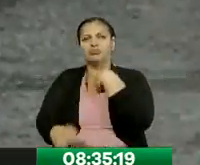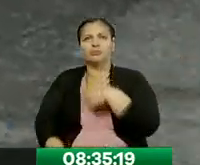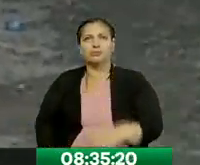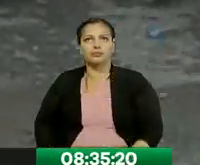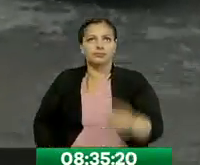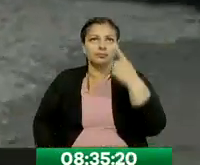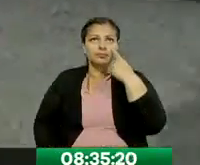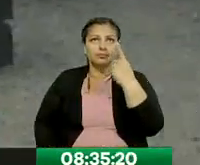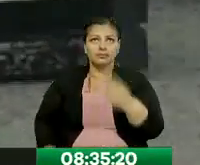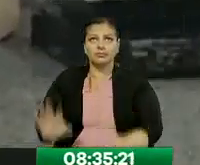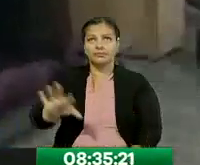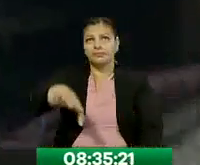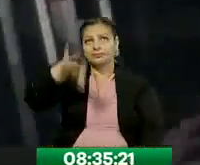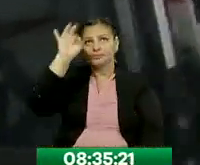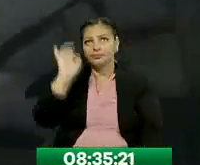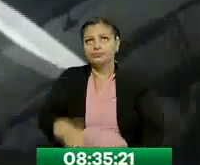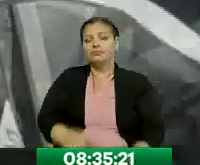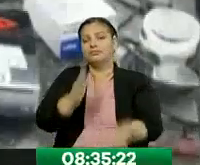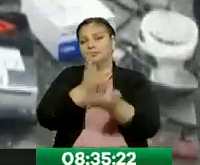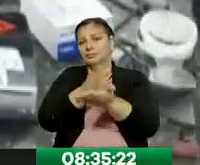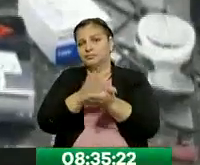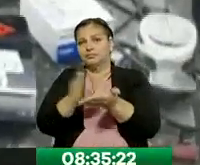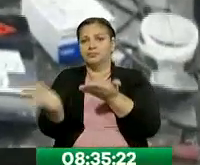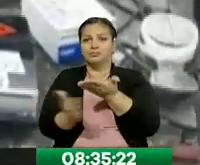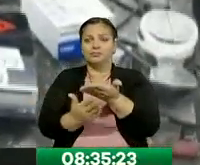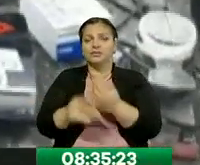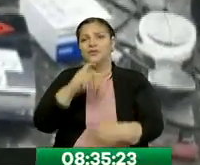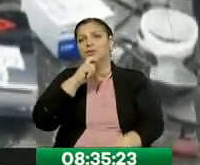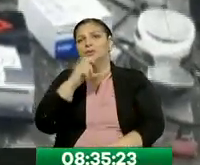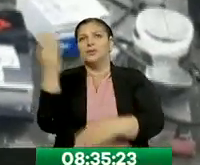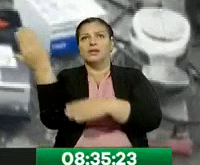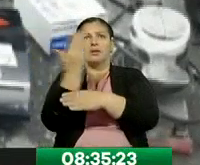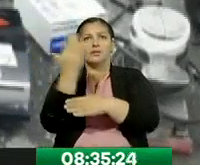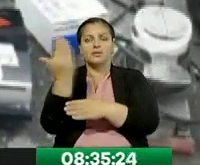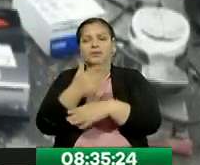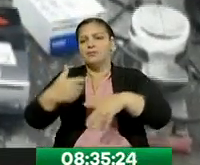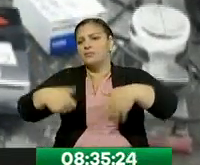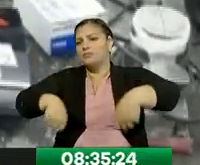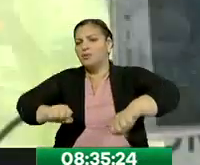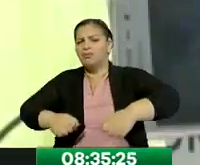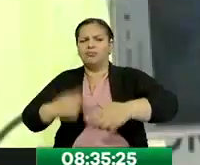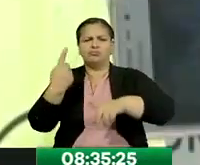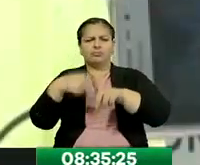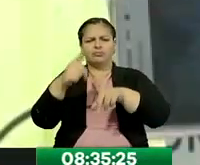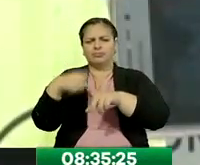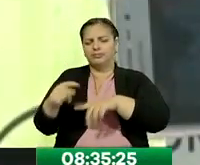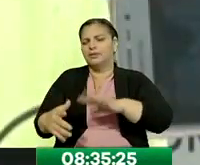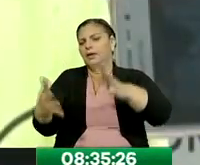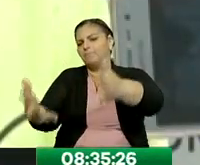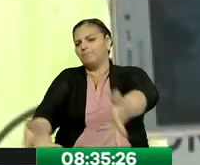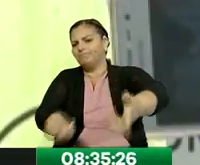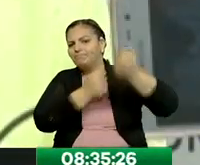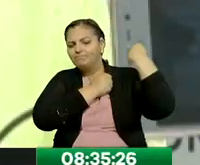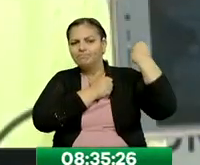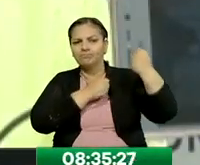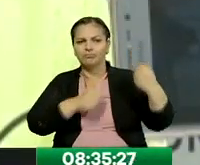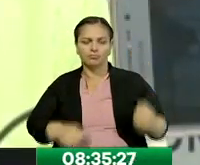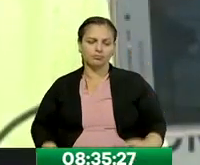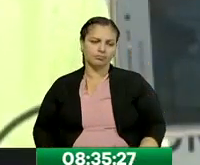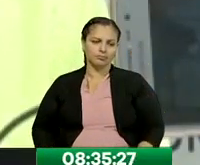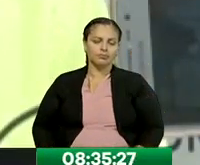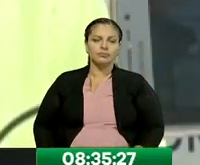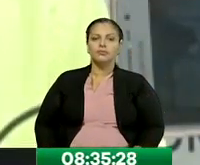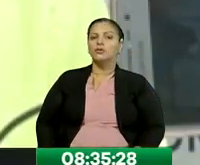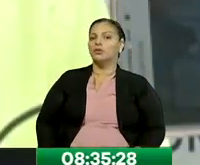un sinnúmero de evidencias que al parecer muestran el éxito delincuencial de los hoy aprendidos. Se aperturaron 2 investigaciones previas,